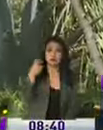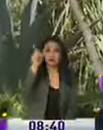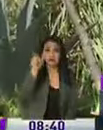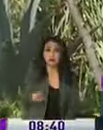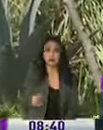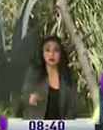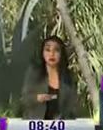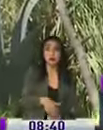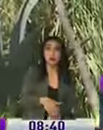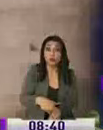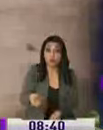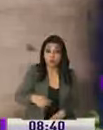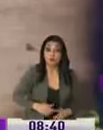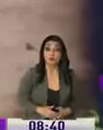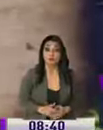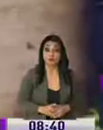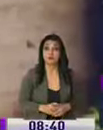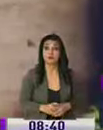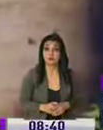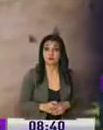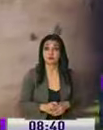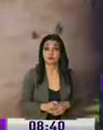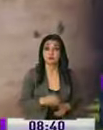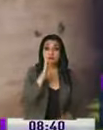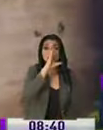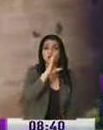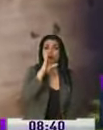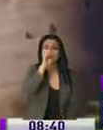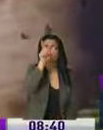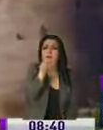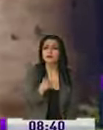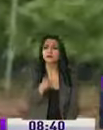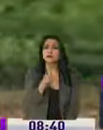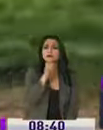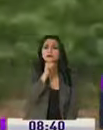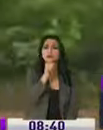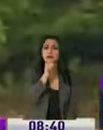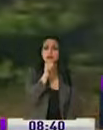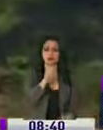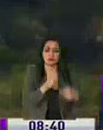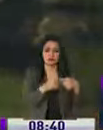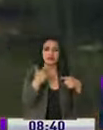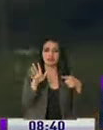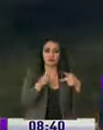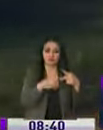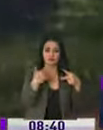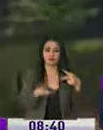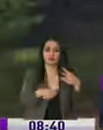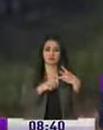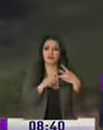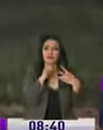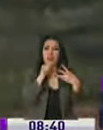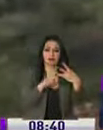autor material. Trabajan para dar con el paradero de un tercer implicado. Está catalogado